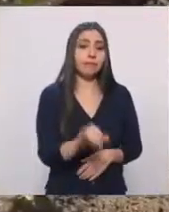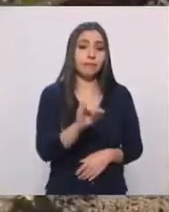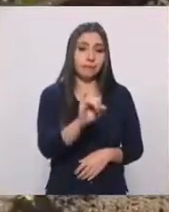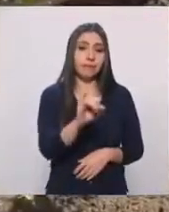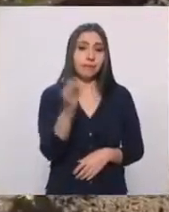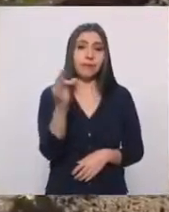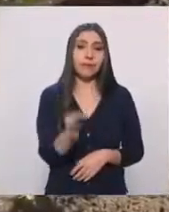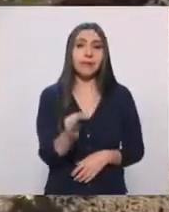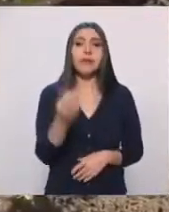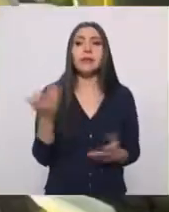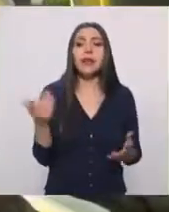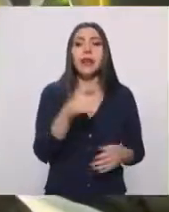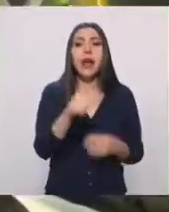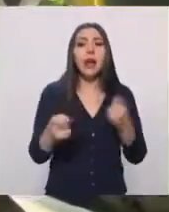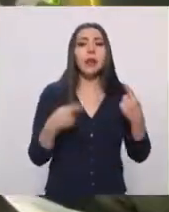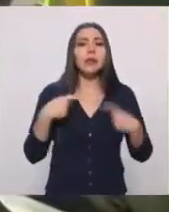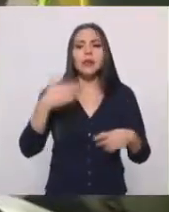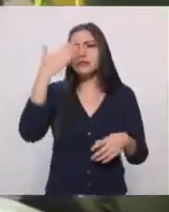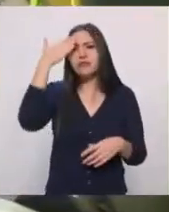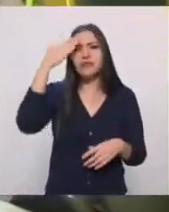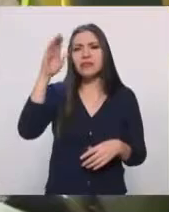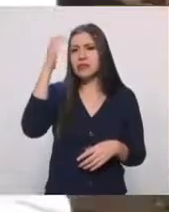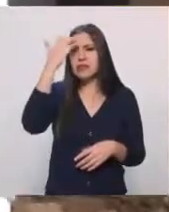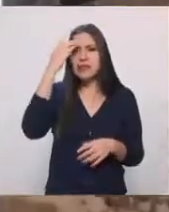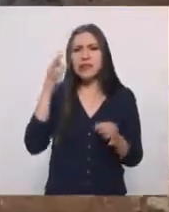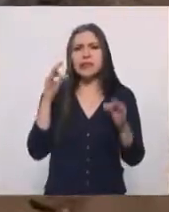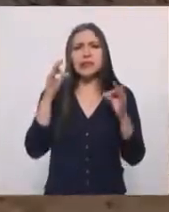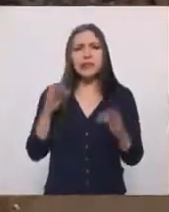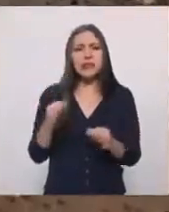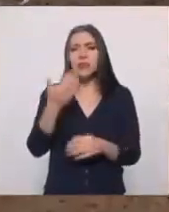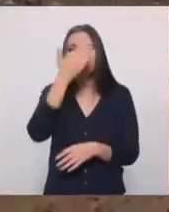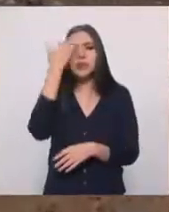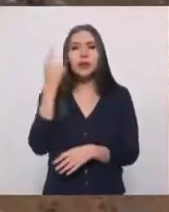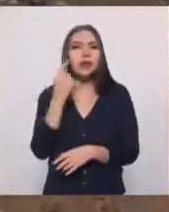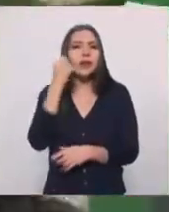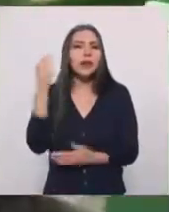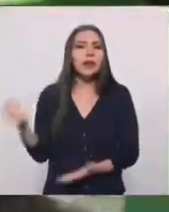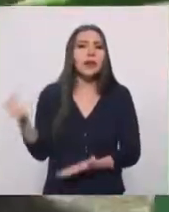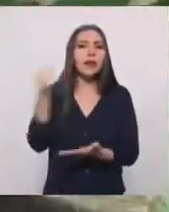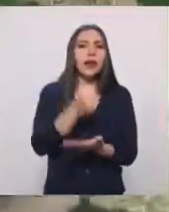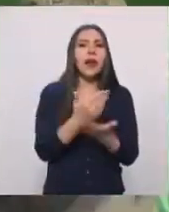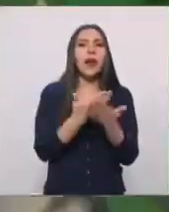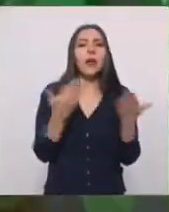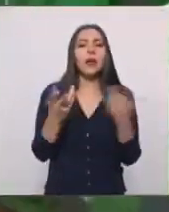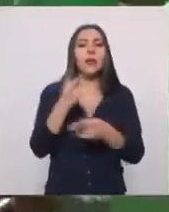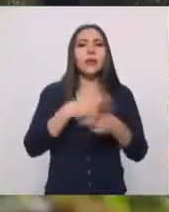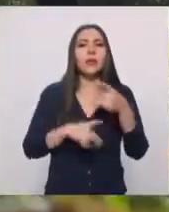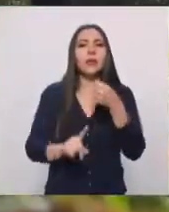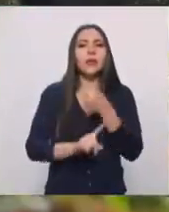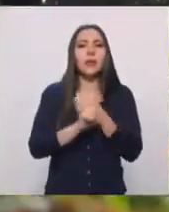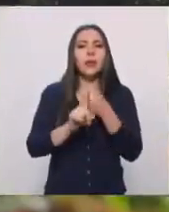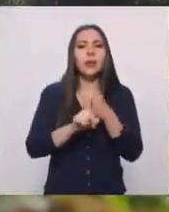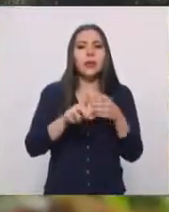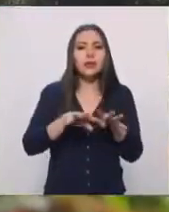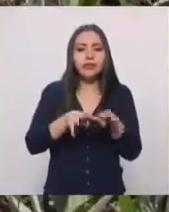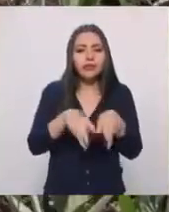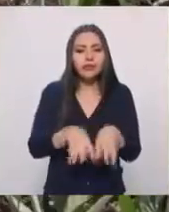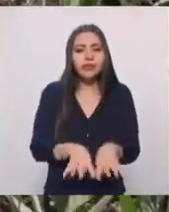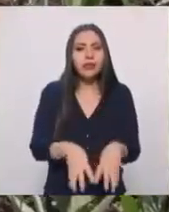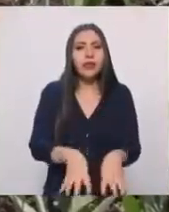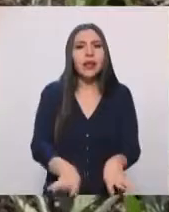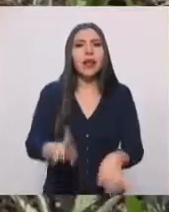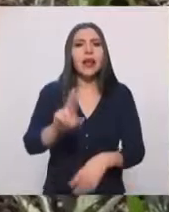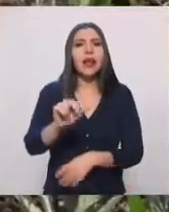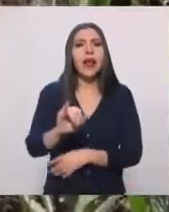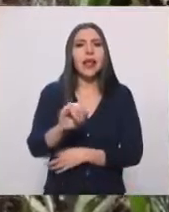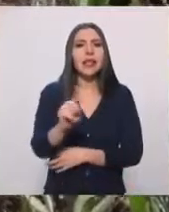sí que sin saber y sin conocer y sin adecuarlas a su contexto, y tenemos estos problemas de las raíces. Esto se complica además